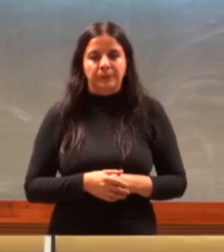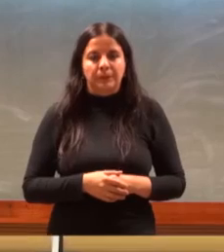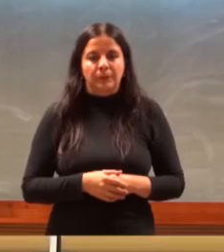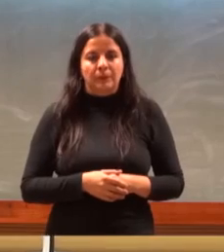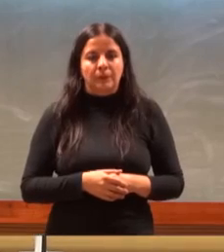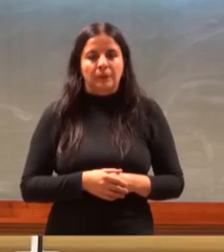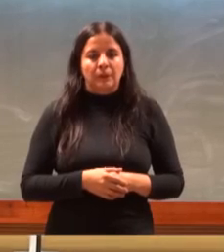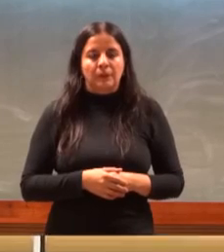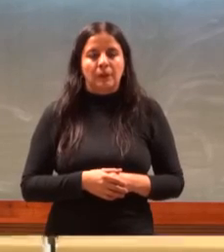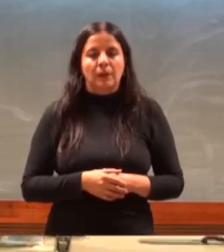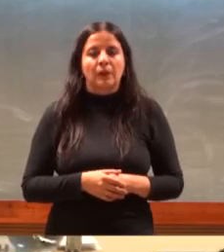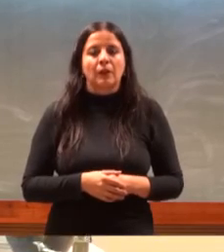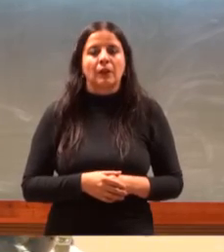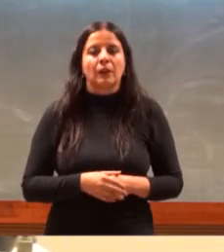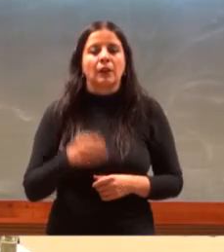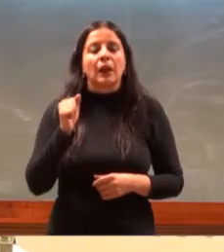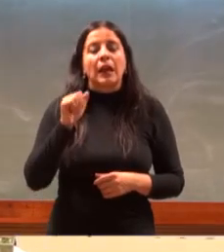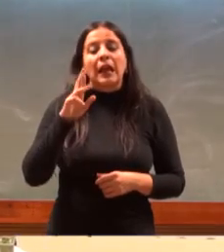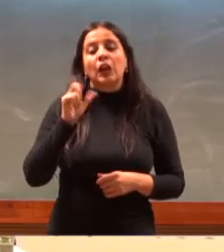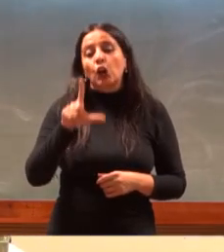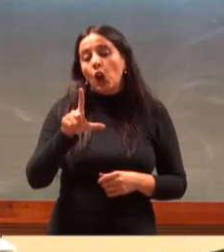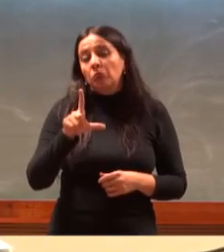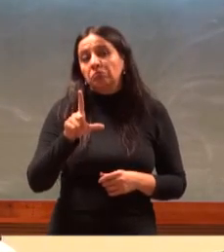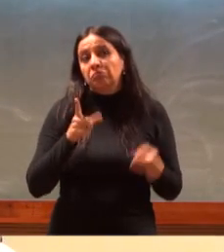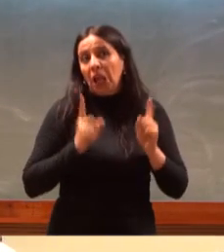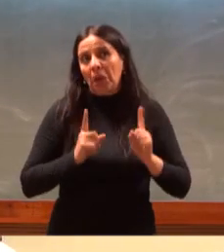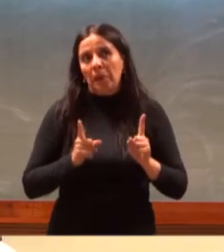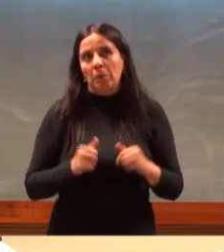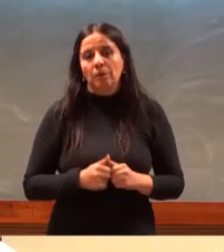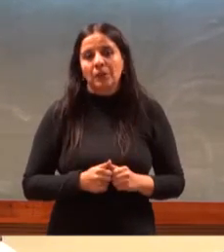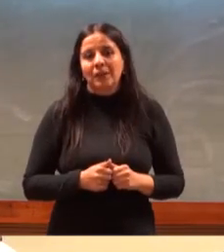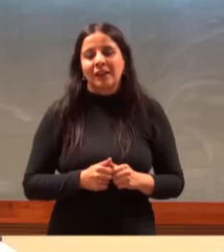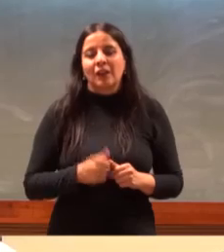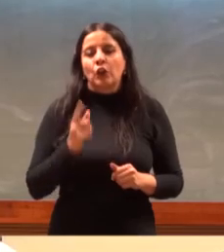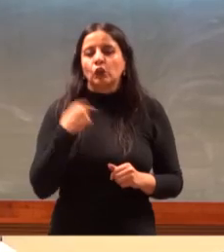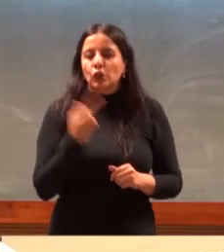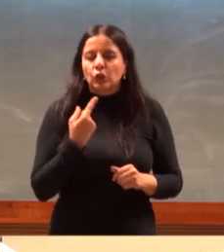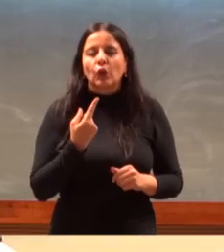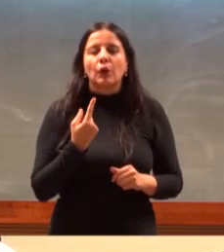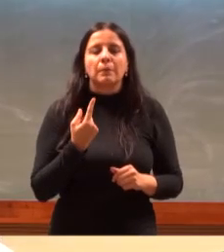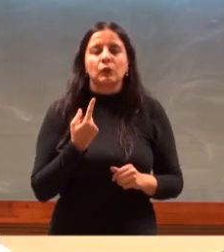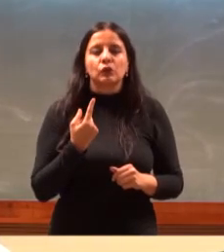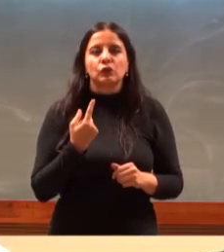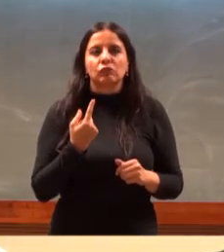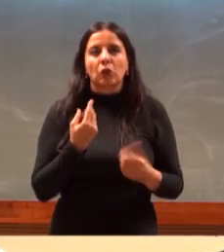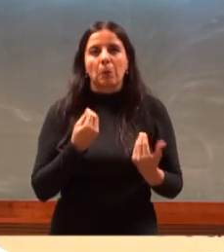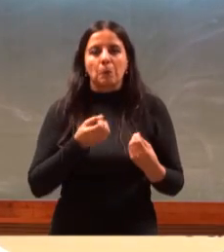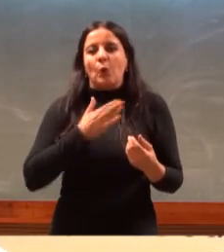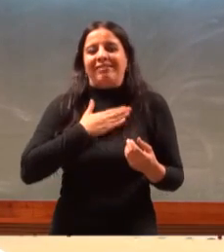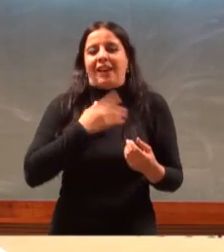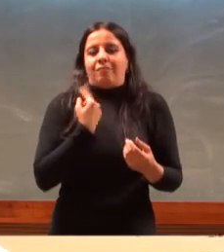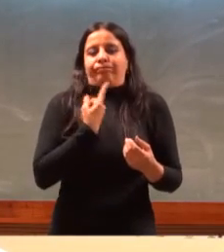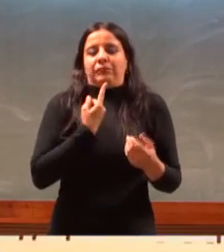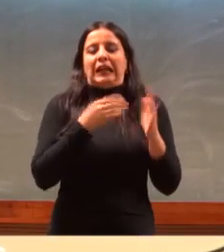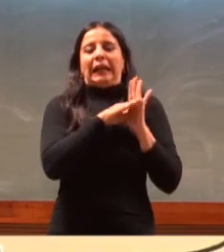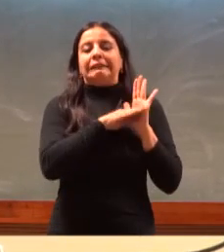rol yo creo que va a seguir siendo el mismo me parece que nos hemos caracterizado y esta gestión inclusive en otros casos importantes donde tuvimos